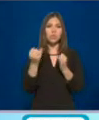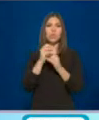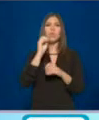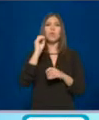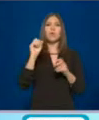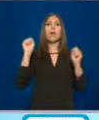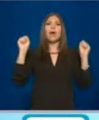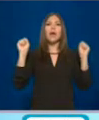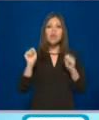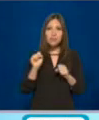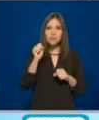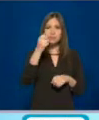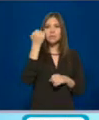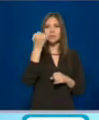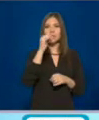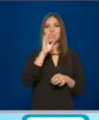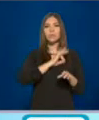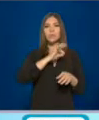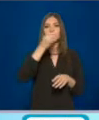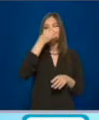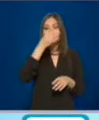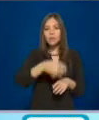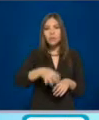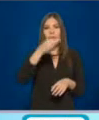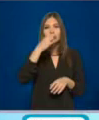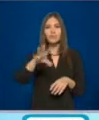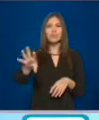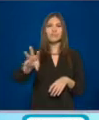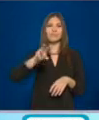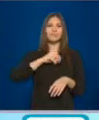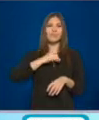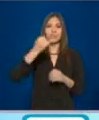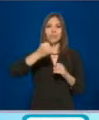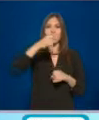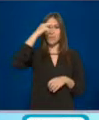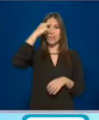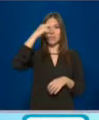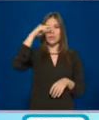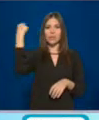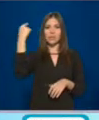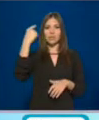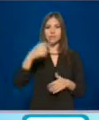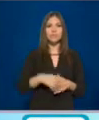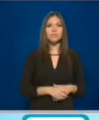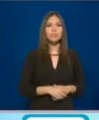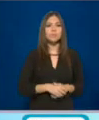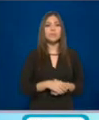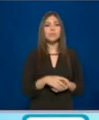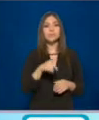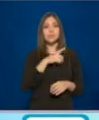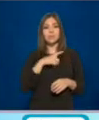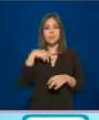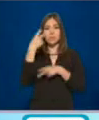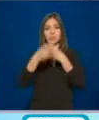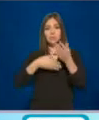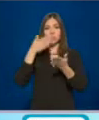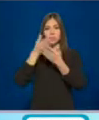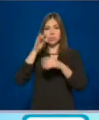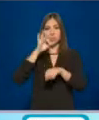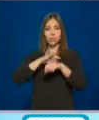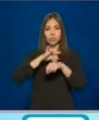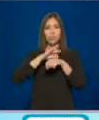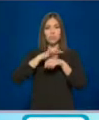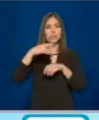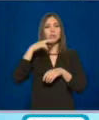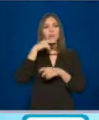flu. Son las que pueden producir este contagio fácil. Entonces hay que ir al médico y el médico sabrá qué tratamiento darle.